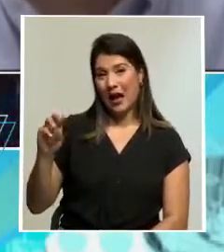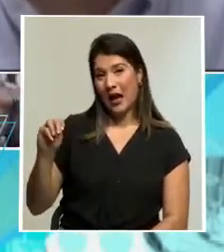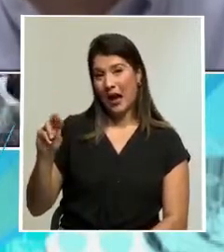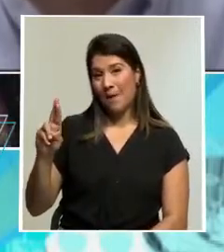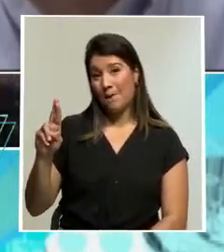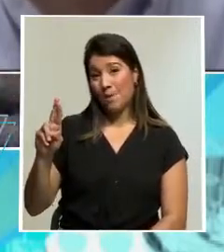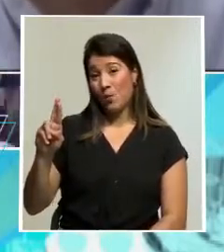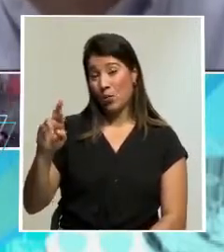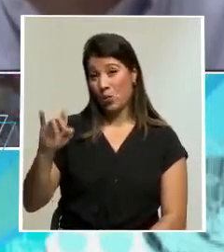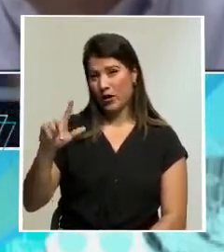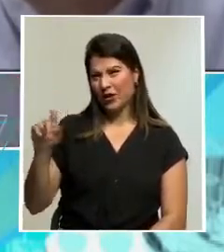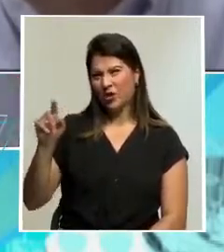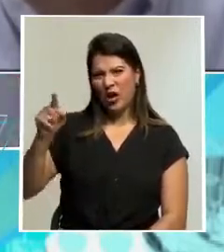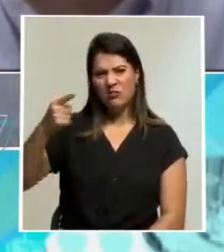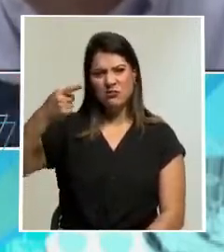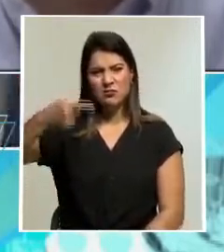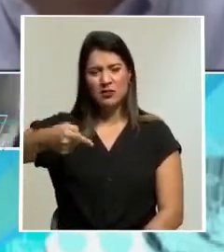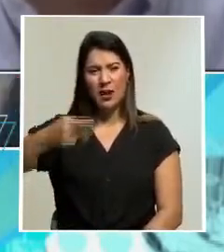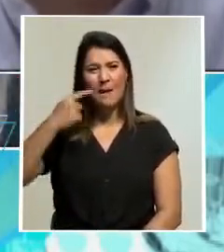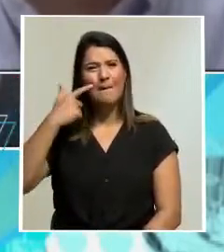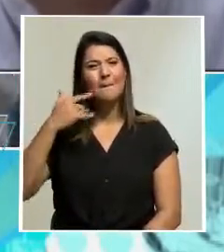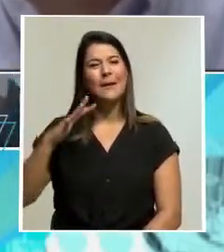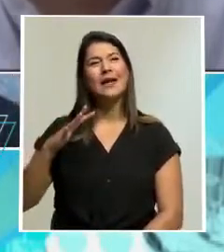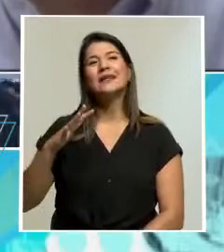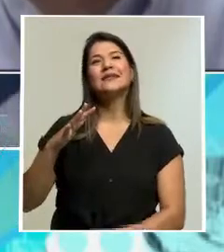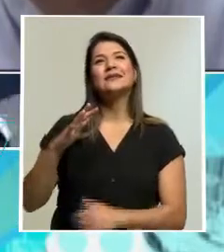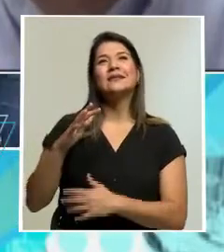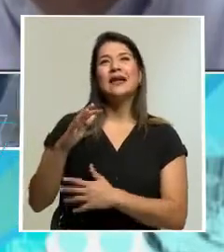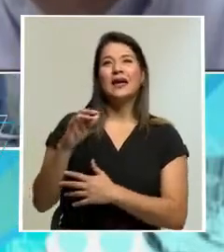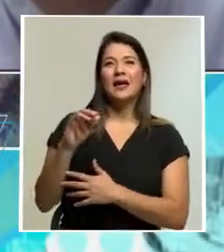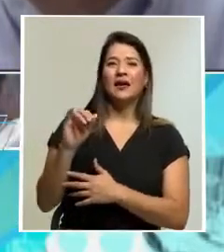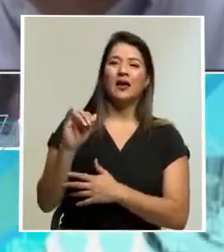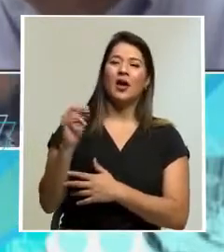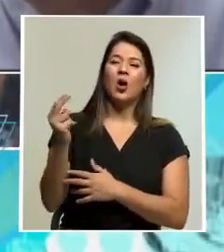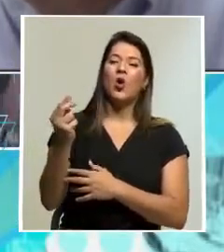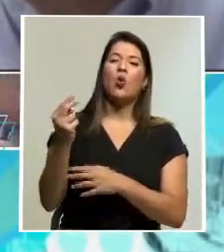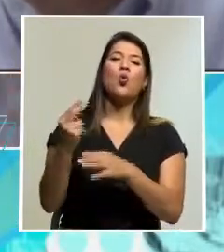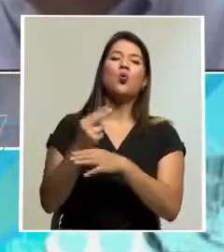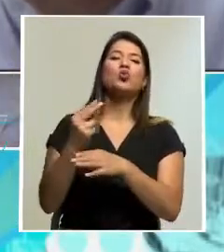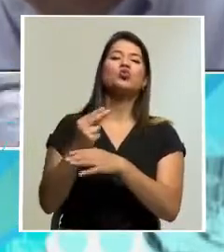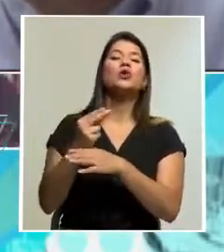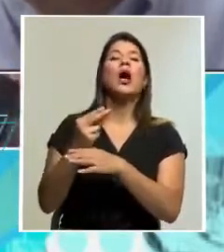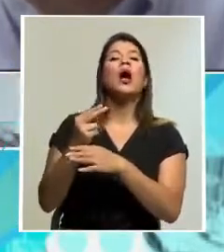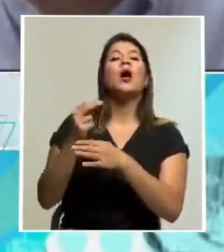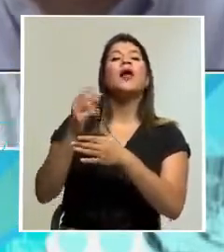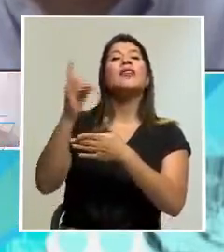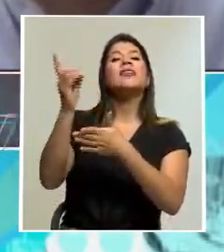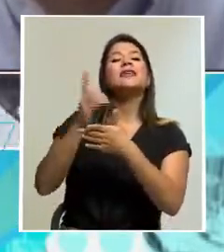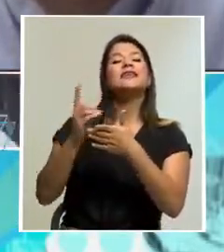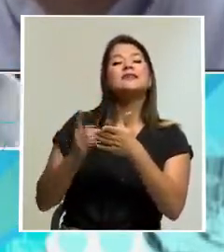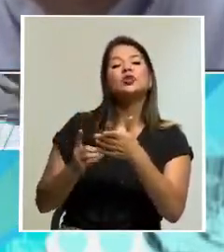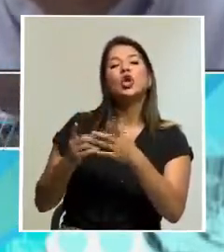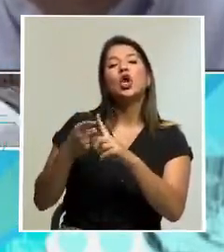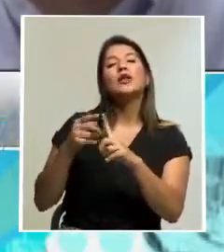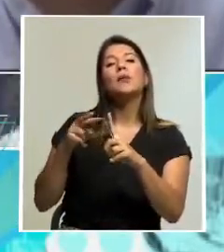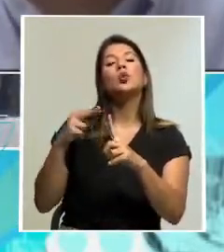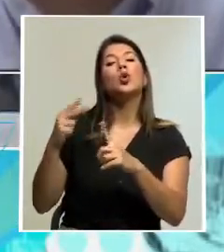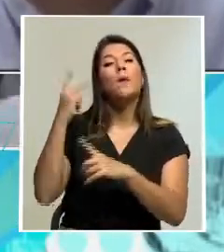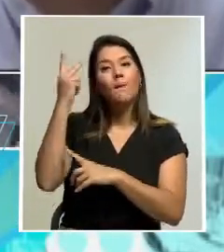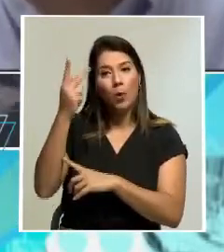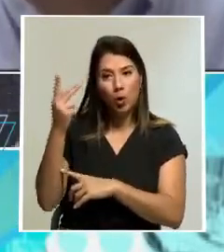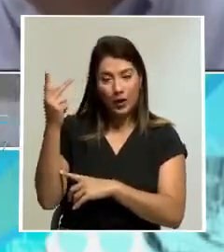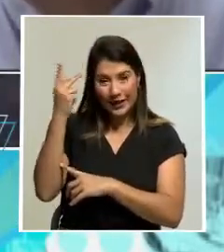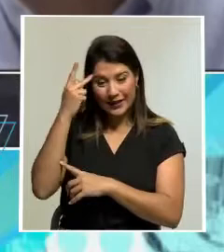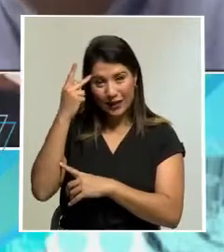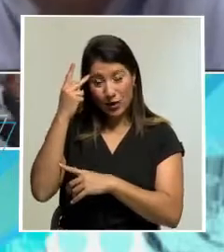parece que estuviera utilizando un calificativo político, una intención de agraviar